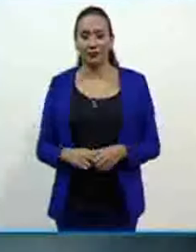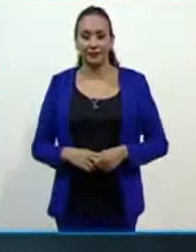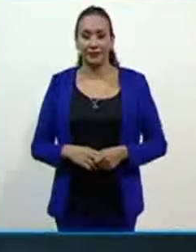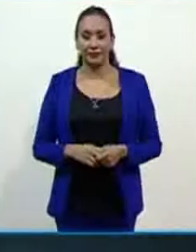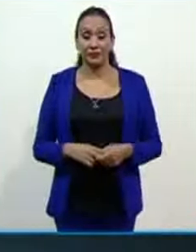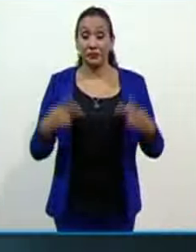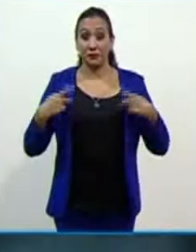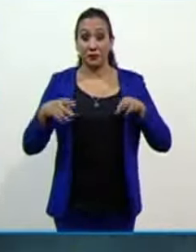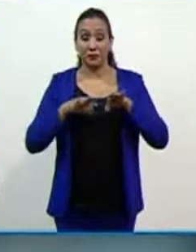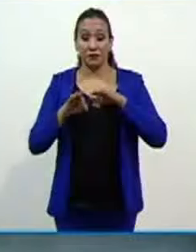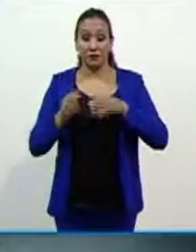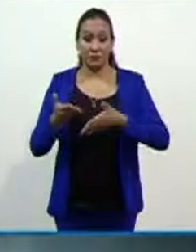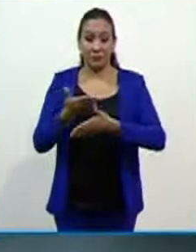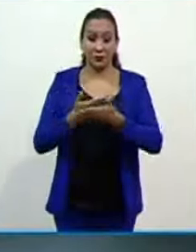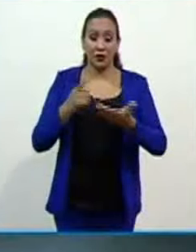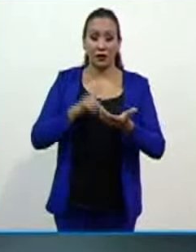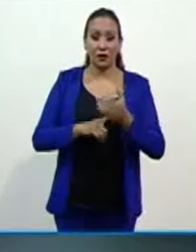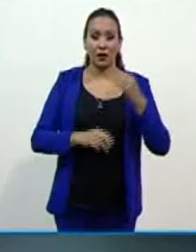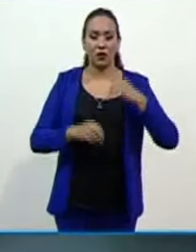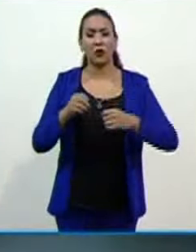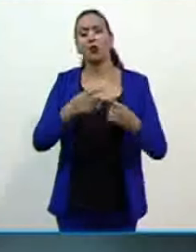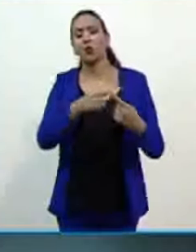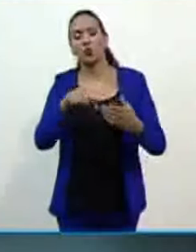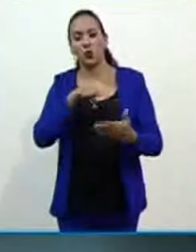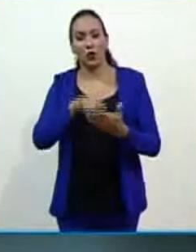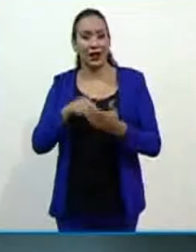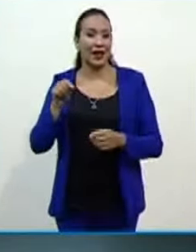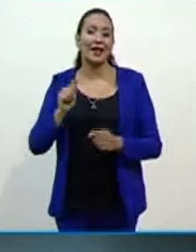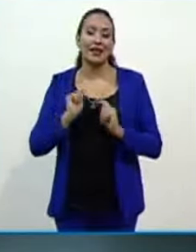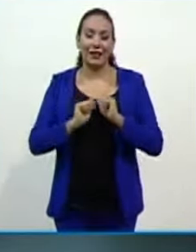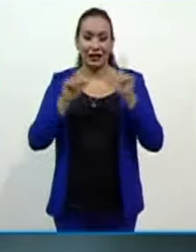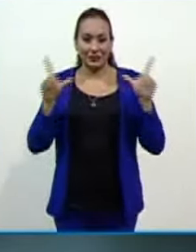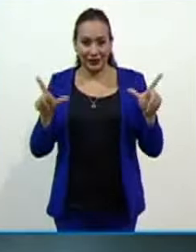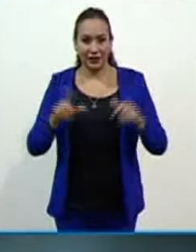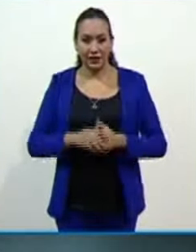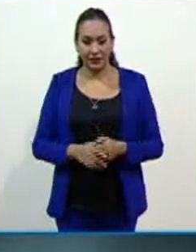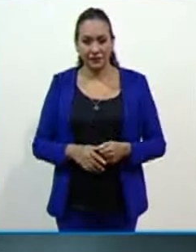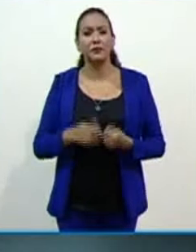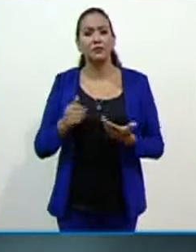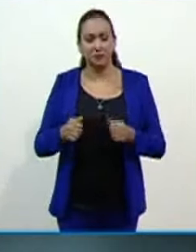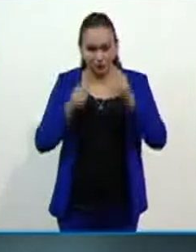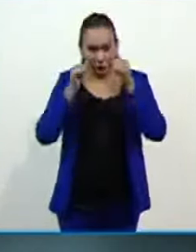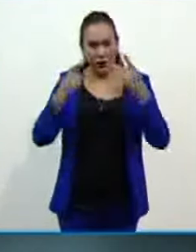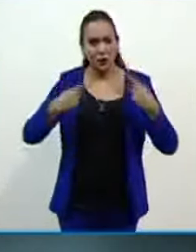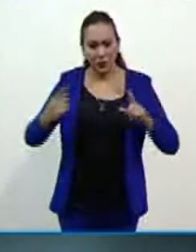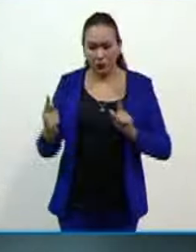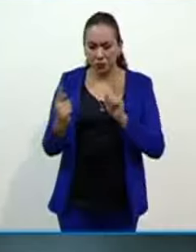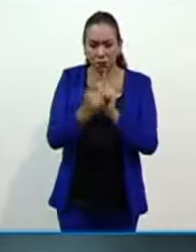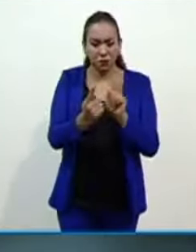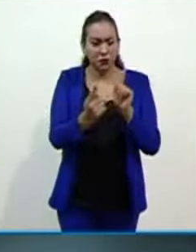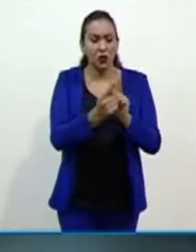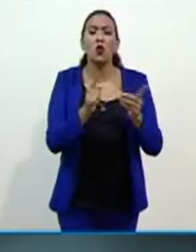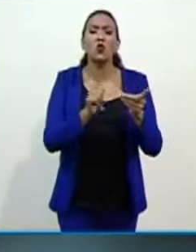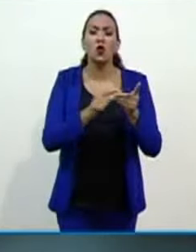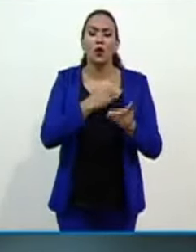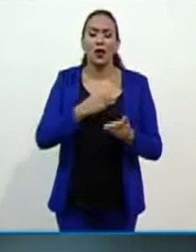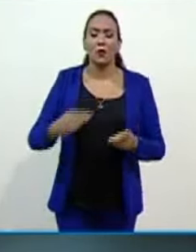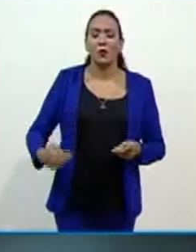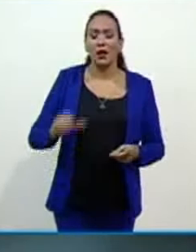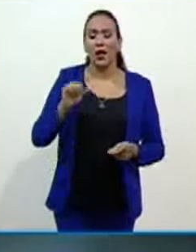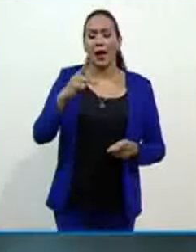Servidores públicos del Centro de Justicia Alternativa de Tlaxcala brindaron orientación a la ciudadanía en el municipio de Apizaco sobre